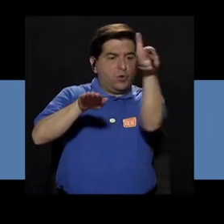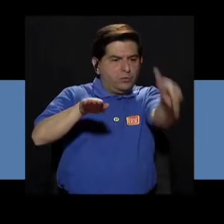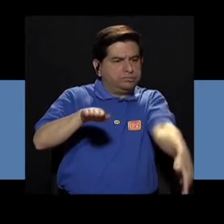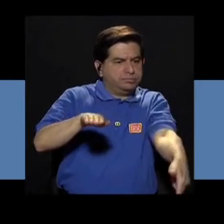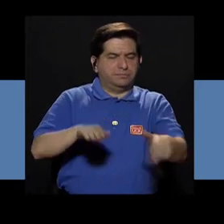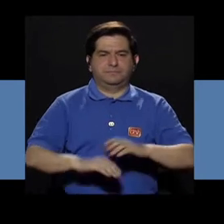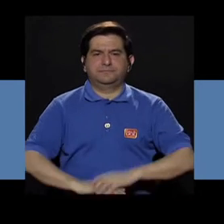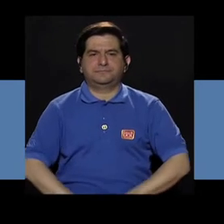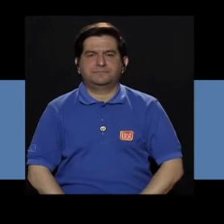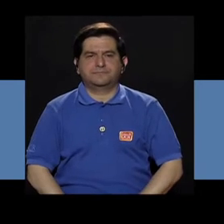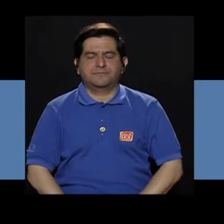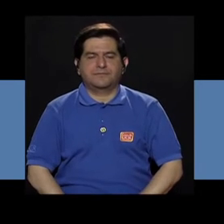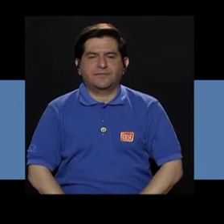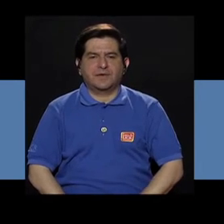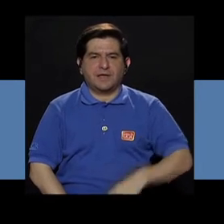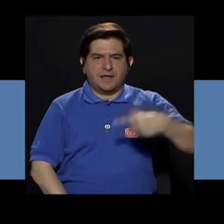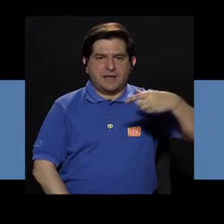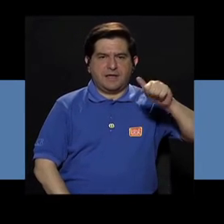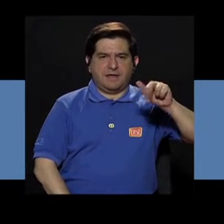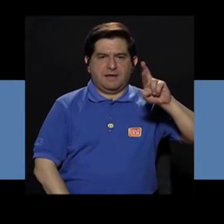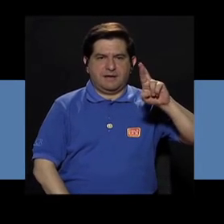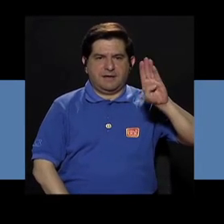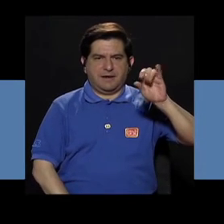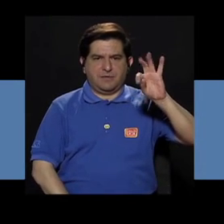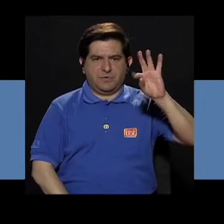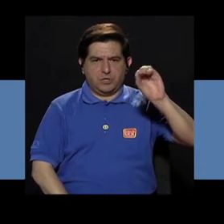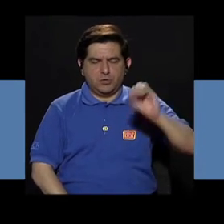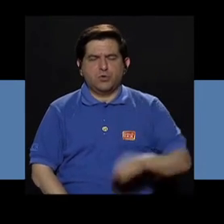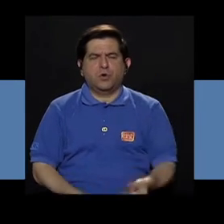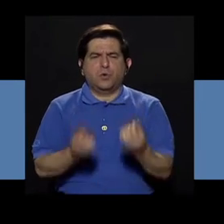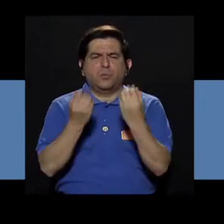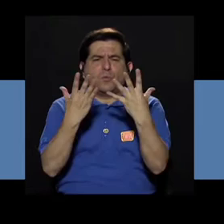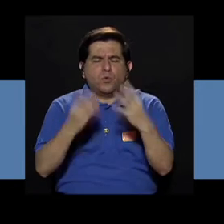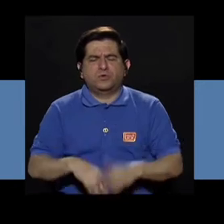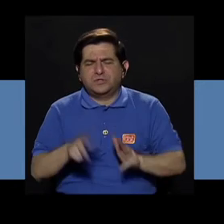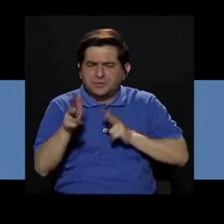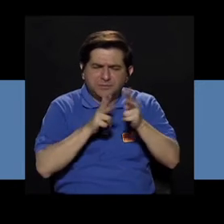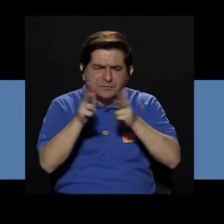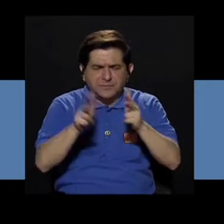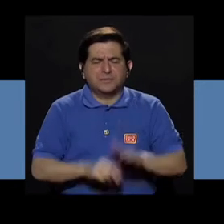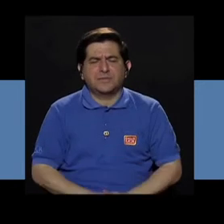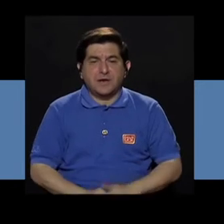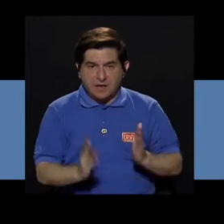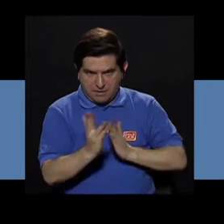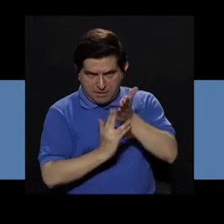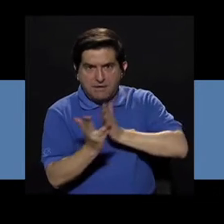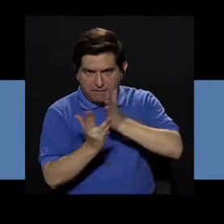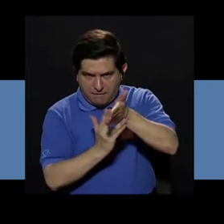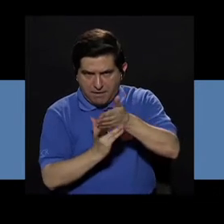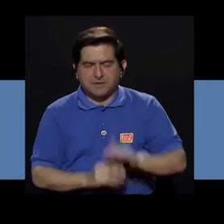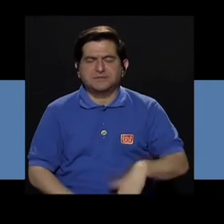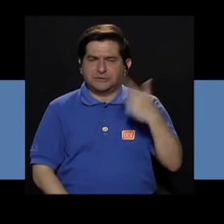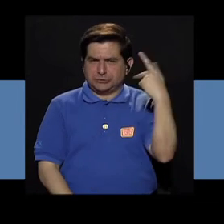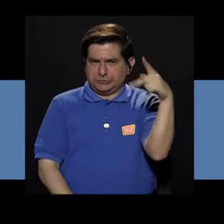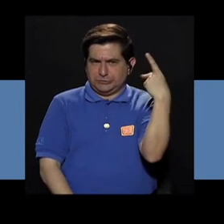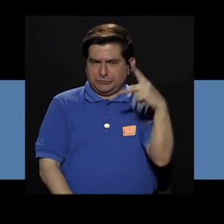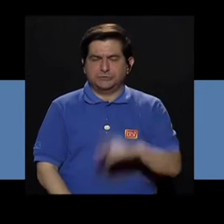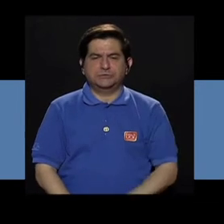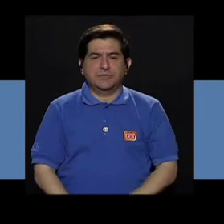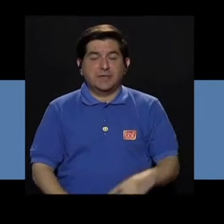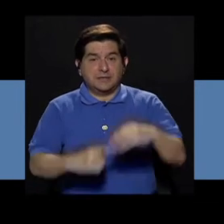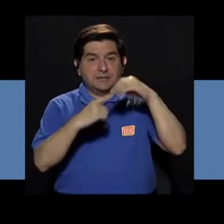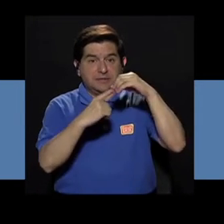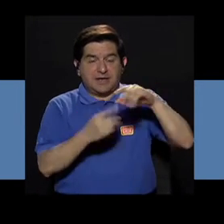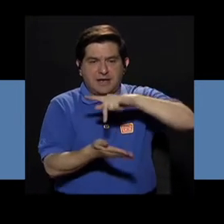vía. En Garavito es porque ya hay más flujos vehiculares y más accesos de vehículos entrando, entonces se vuelve un poco más riesgoso, y